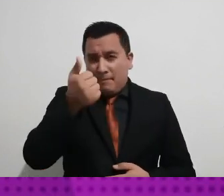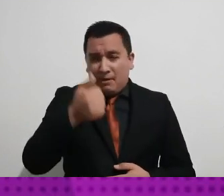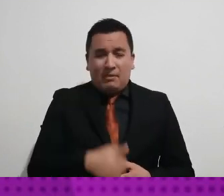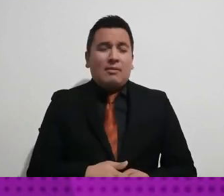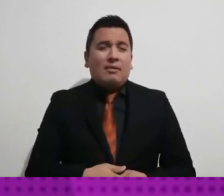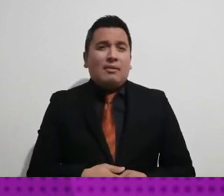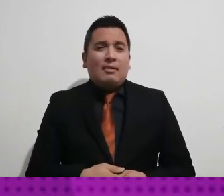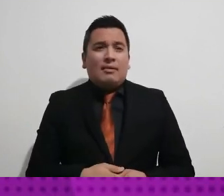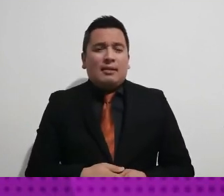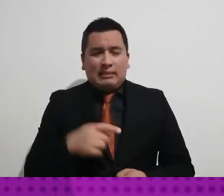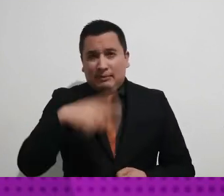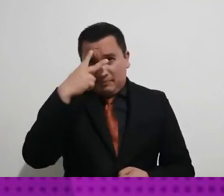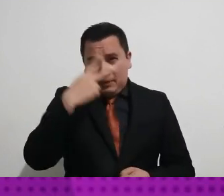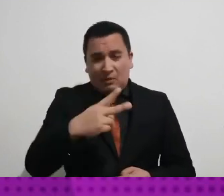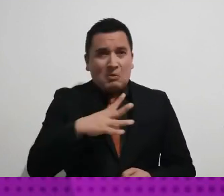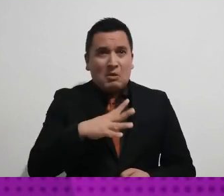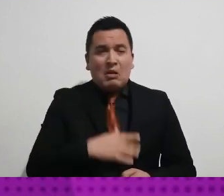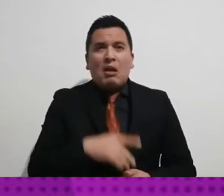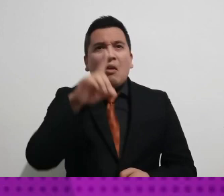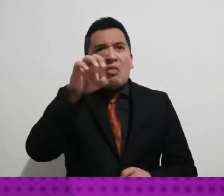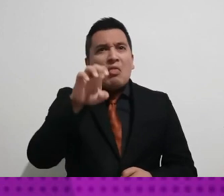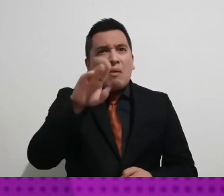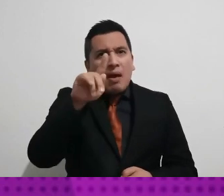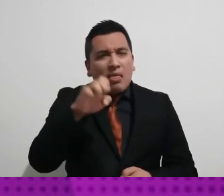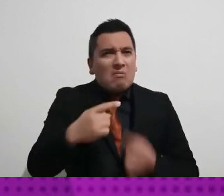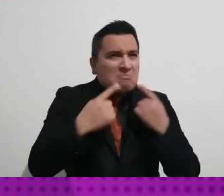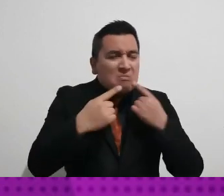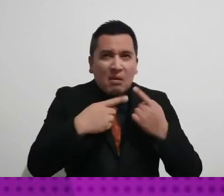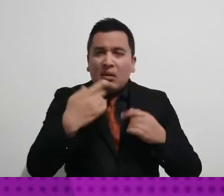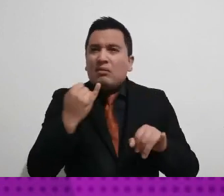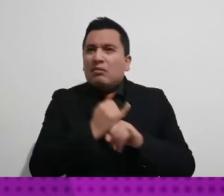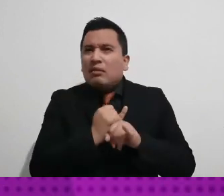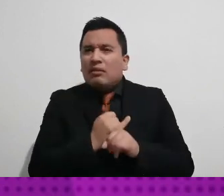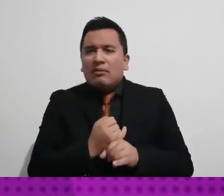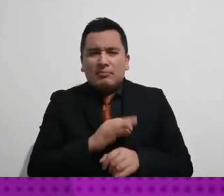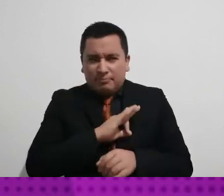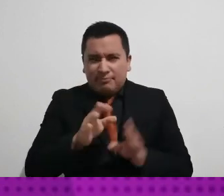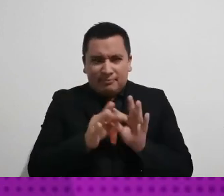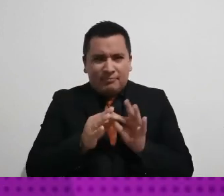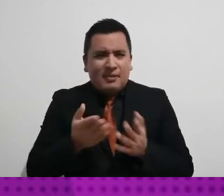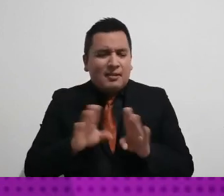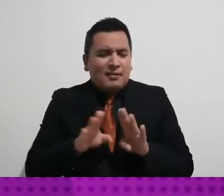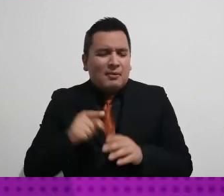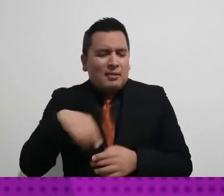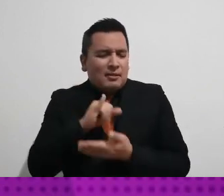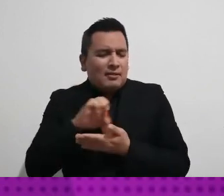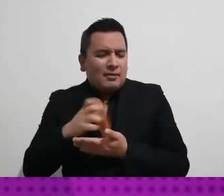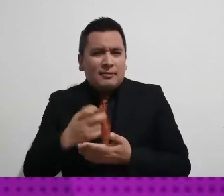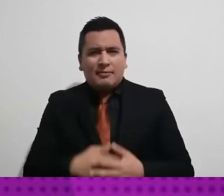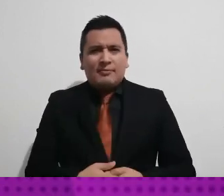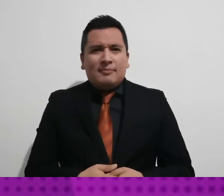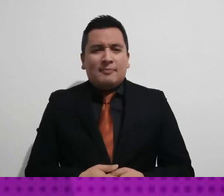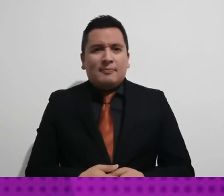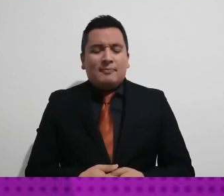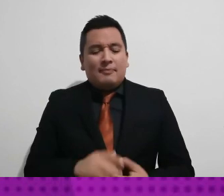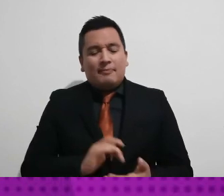primera ocasión en la historia de México se organizaron debates en línea. ¿Podría platicarnos un poquito de cómo le fue al Instituto Electoral de Coahuila en